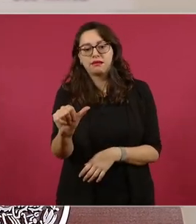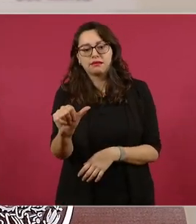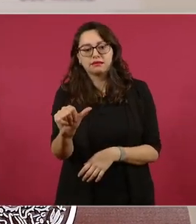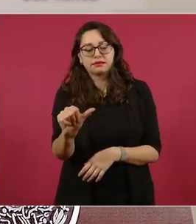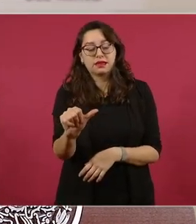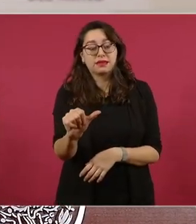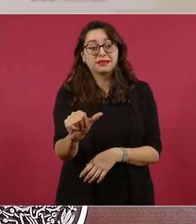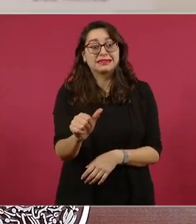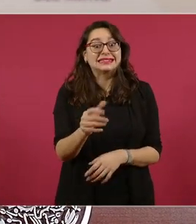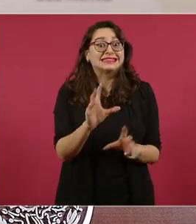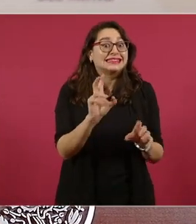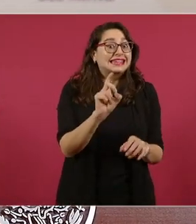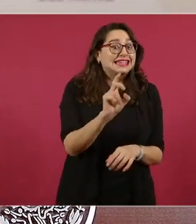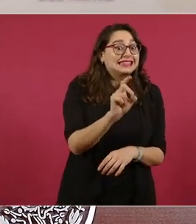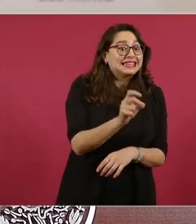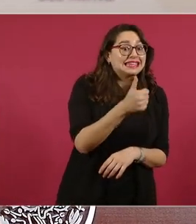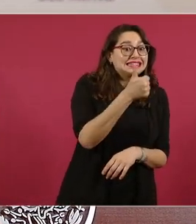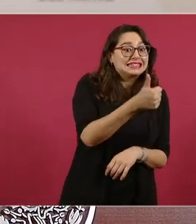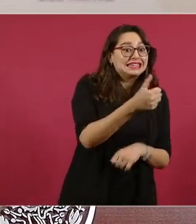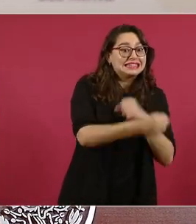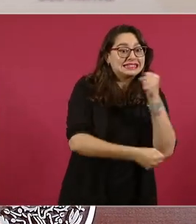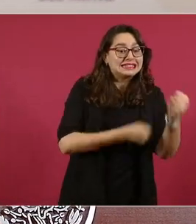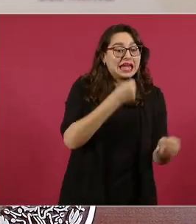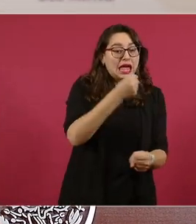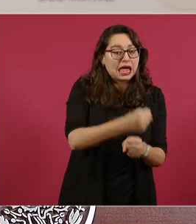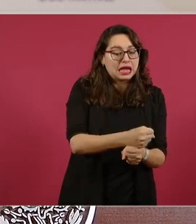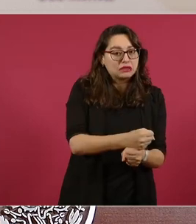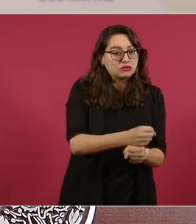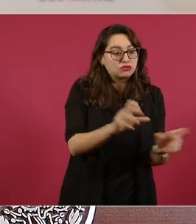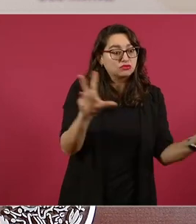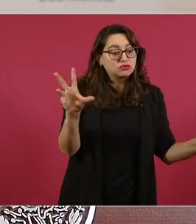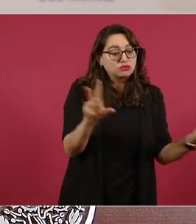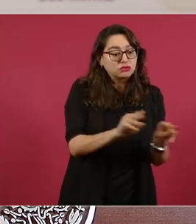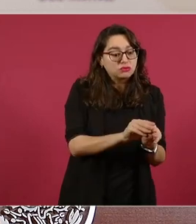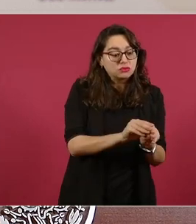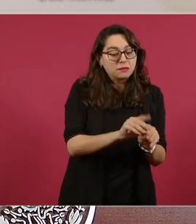Y nosotros, y esto es un orgullo,